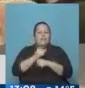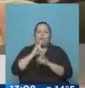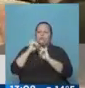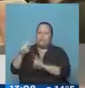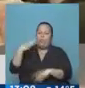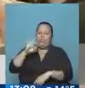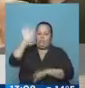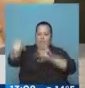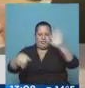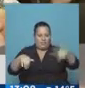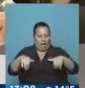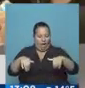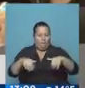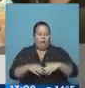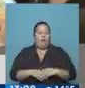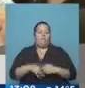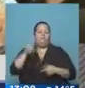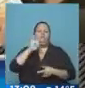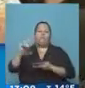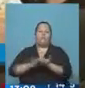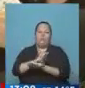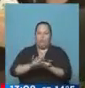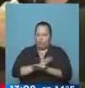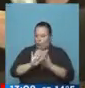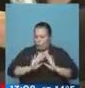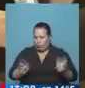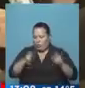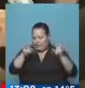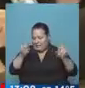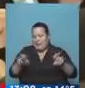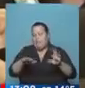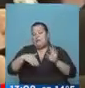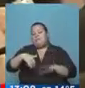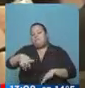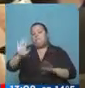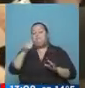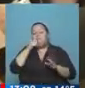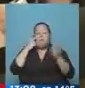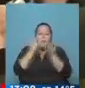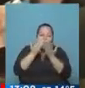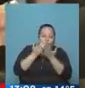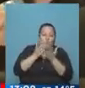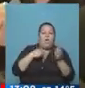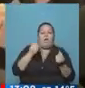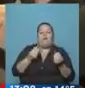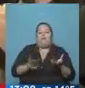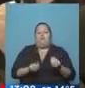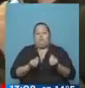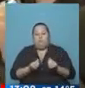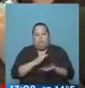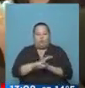que tiene que citar y resolver ese tema eventualmente revisaremos con correcto en 2000 como